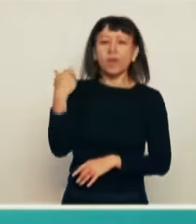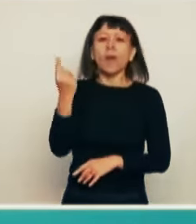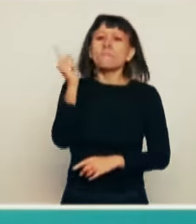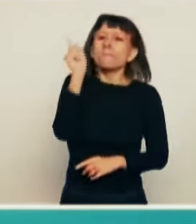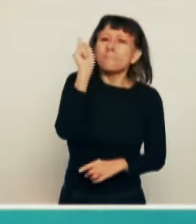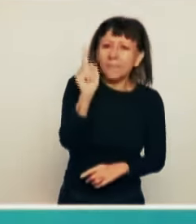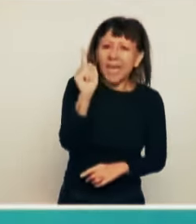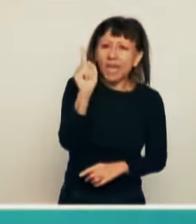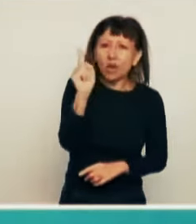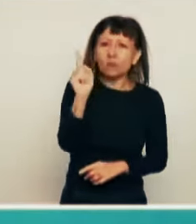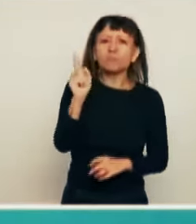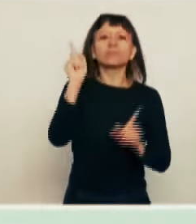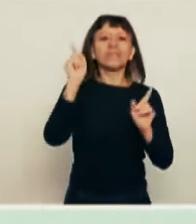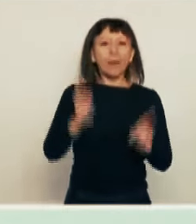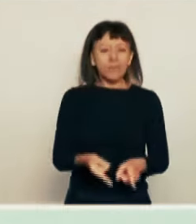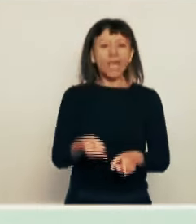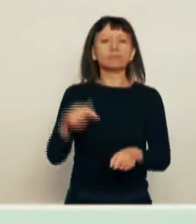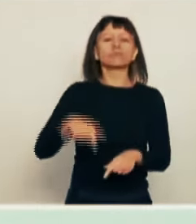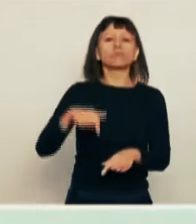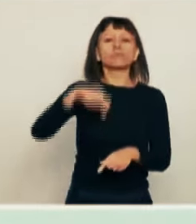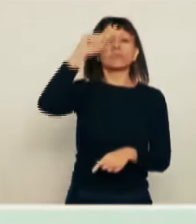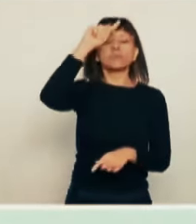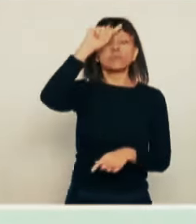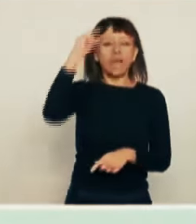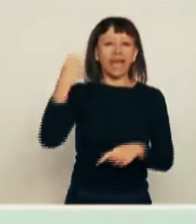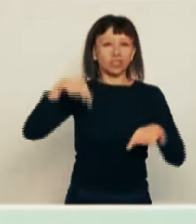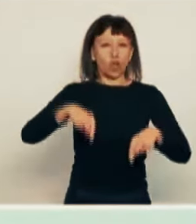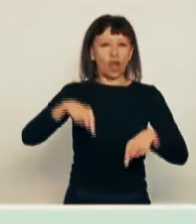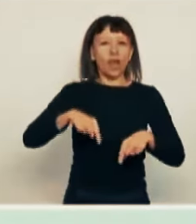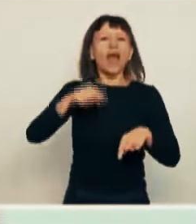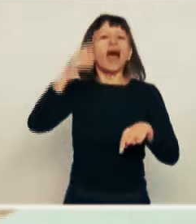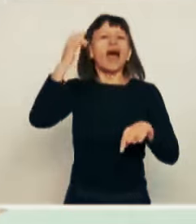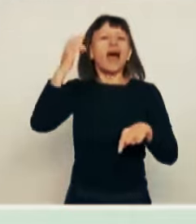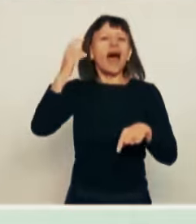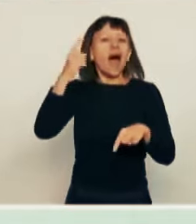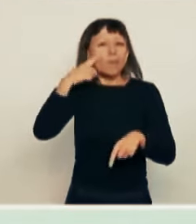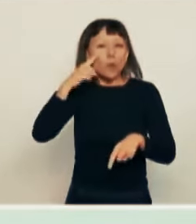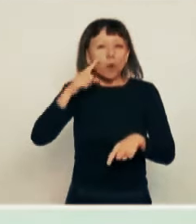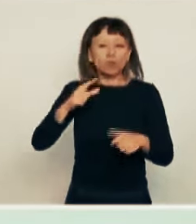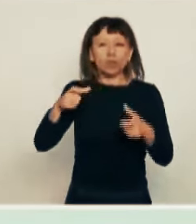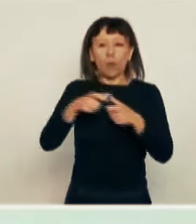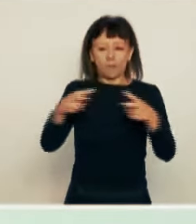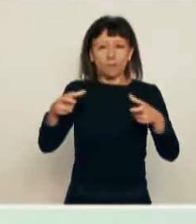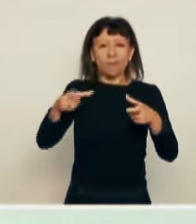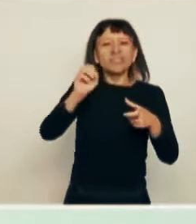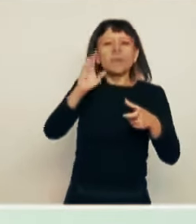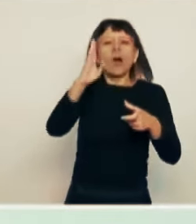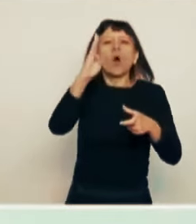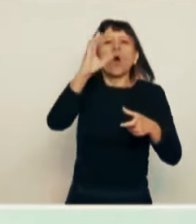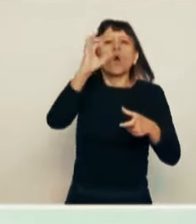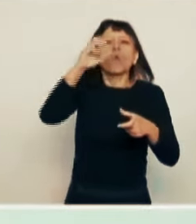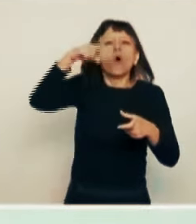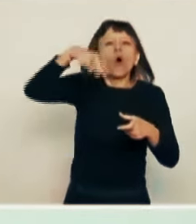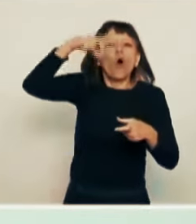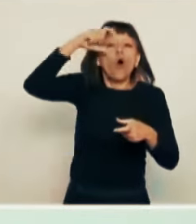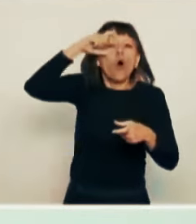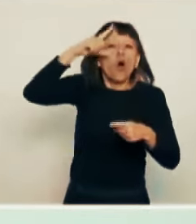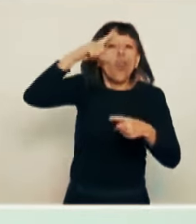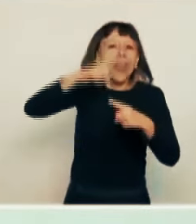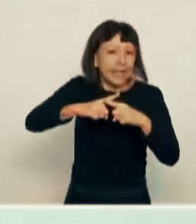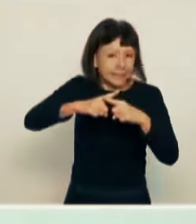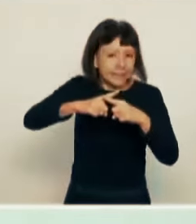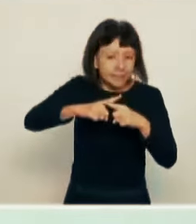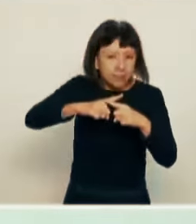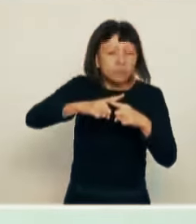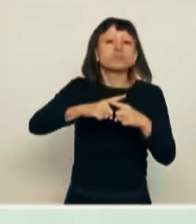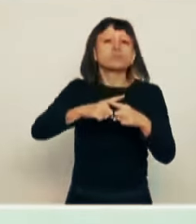Pero además en lo nacional hubo un plan Bonex que llevó todos los pasivos remunerados que hoy nadie se lleva, por lo pronto